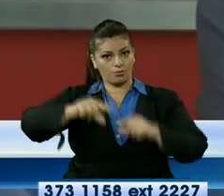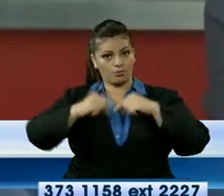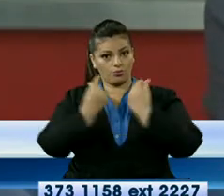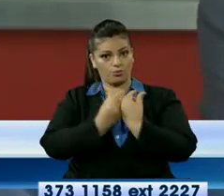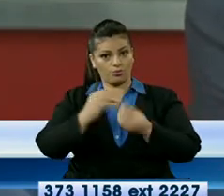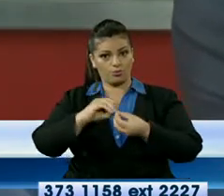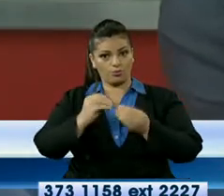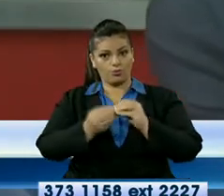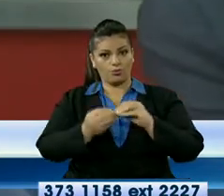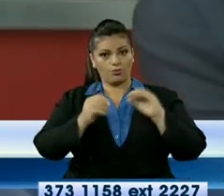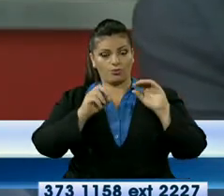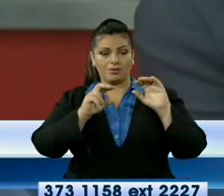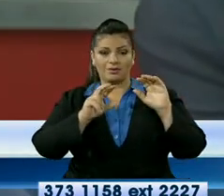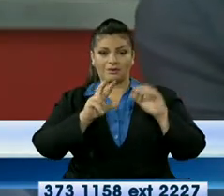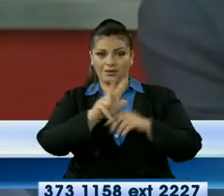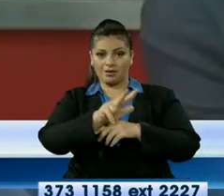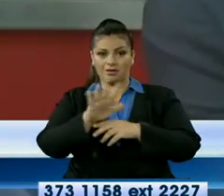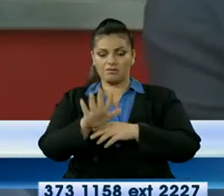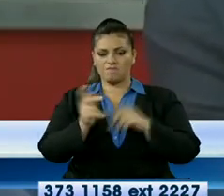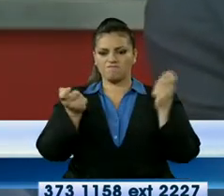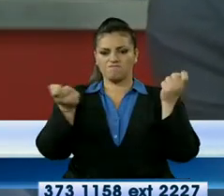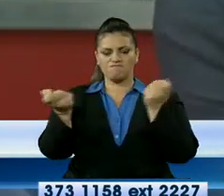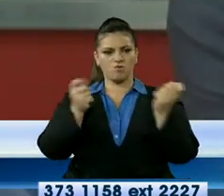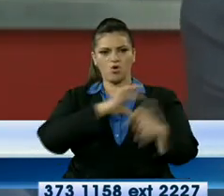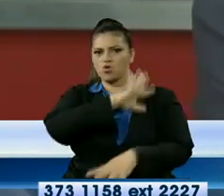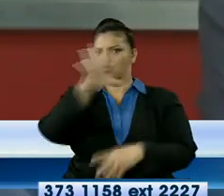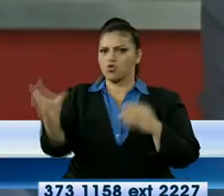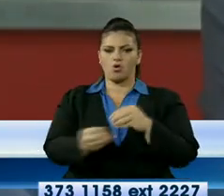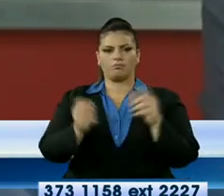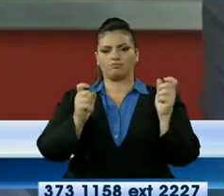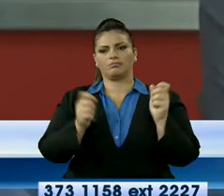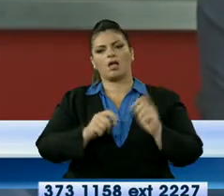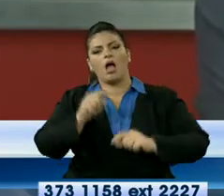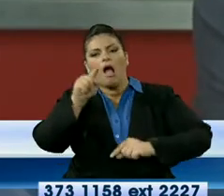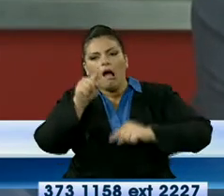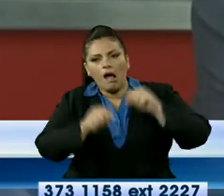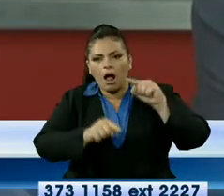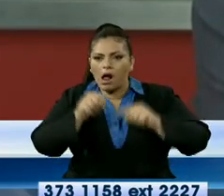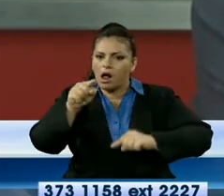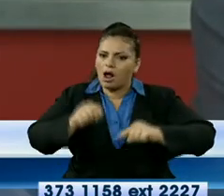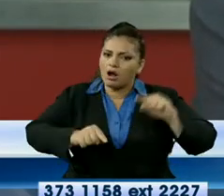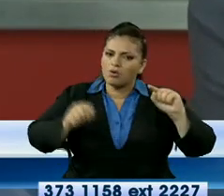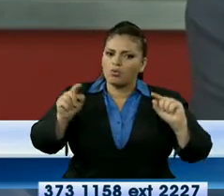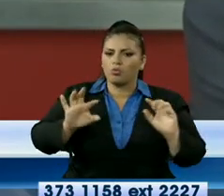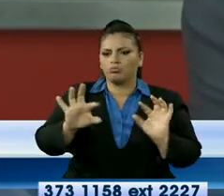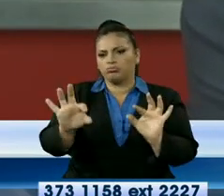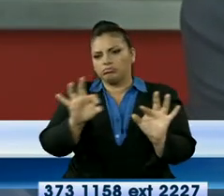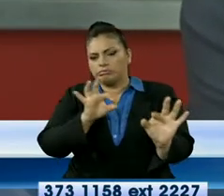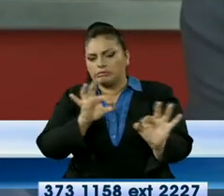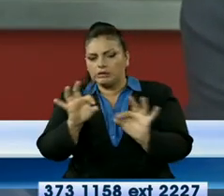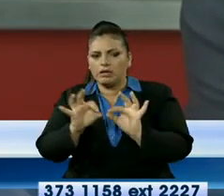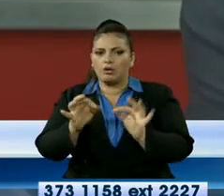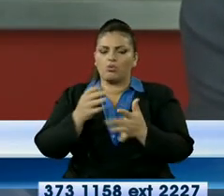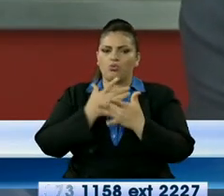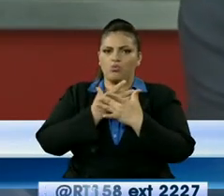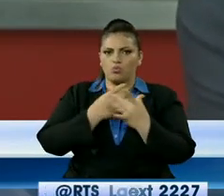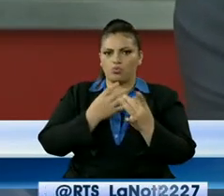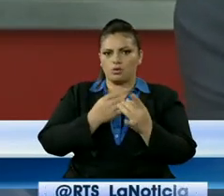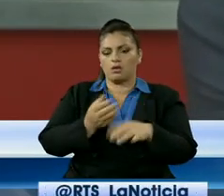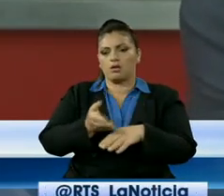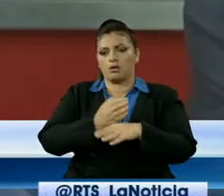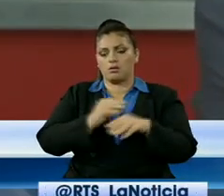estar cerca de tener mayoría simple, pero puede ser que si es que esto que hemos encontrado en asambleístas